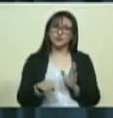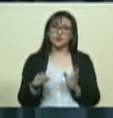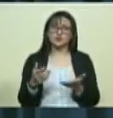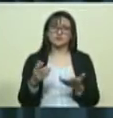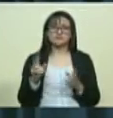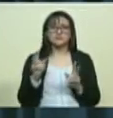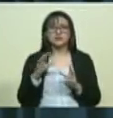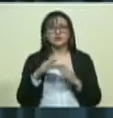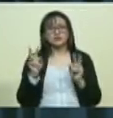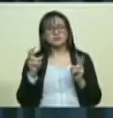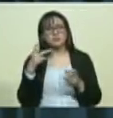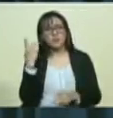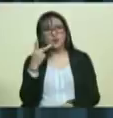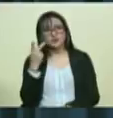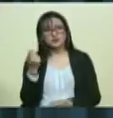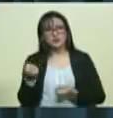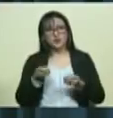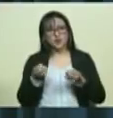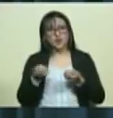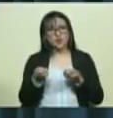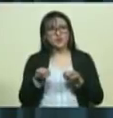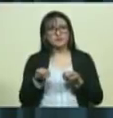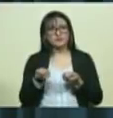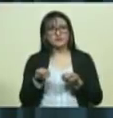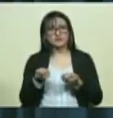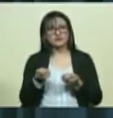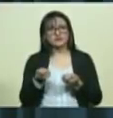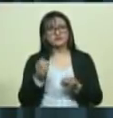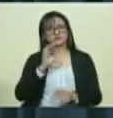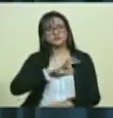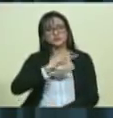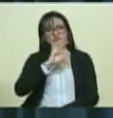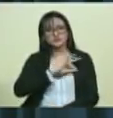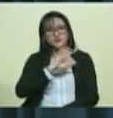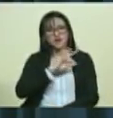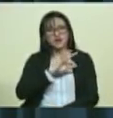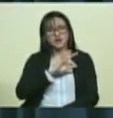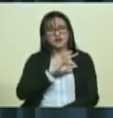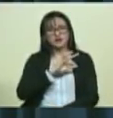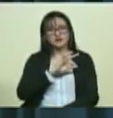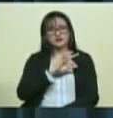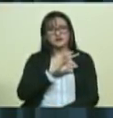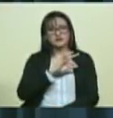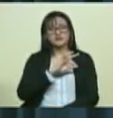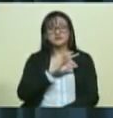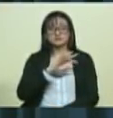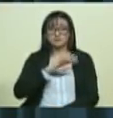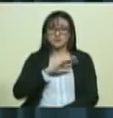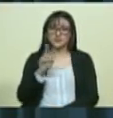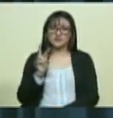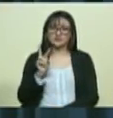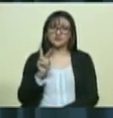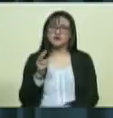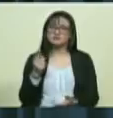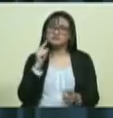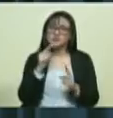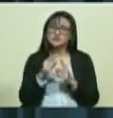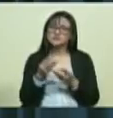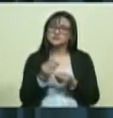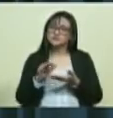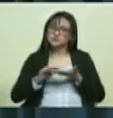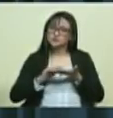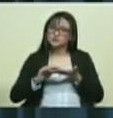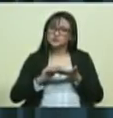política económica productiva social de venezuela a los efectos de resolver de manera